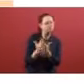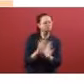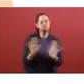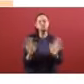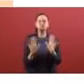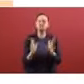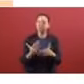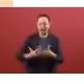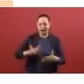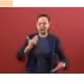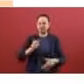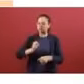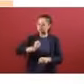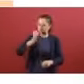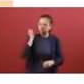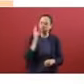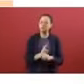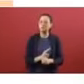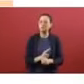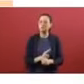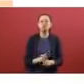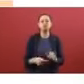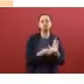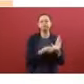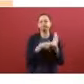cumplió antes de los plazos